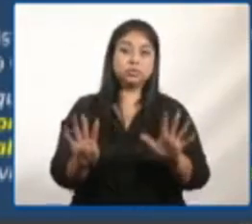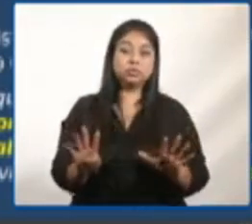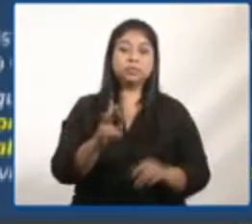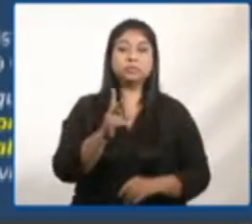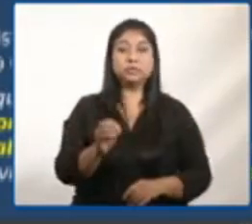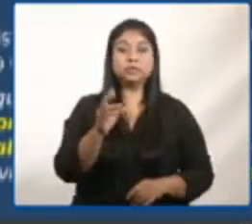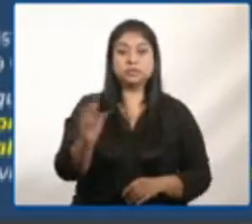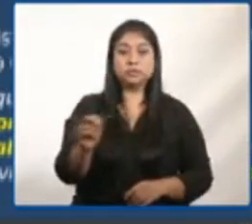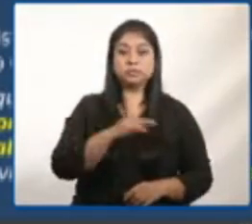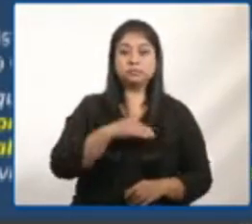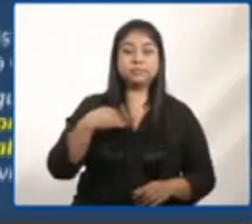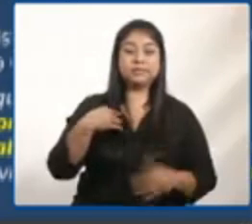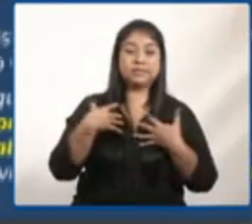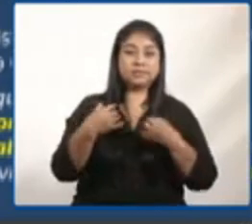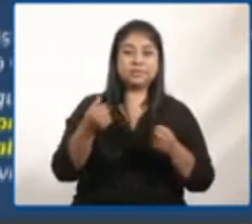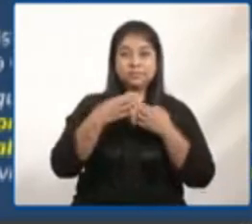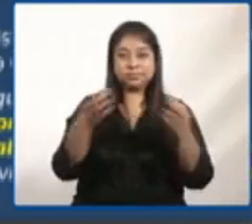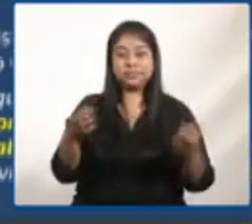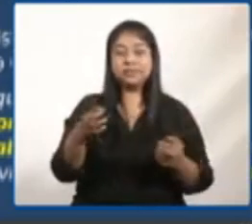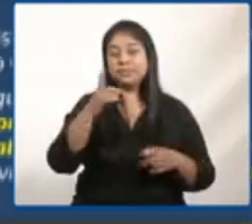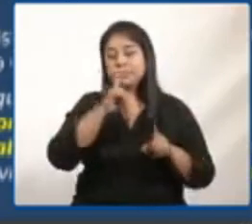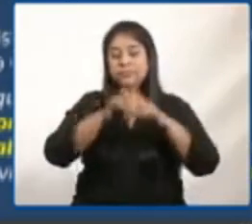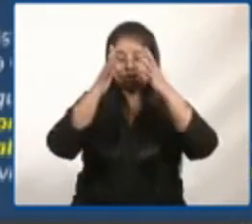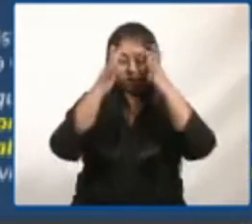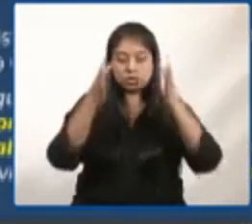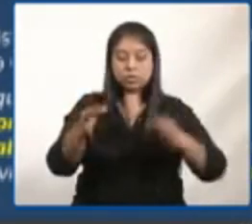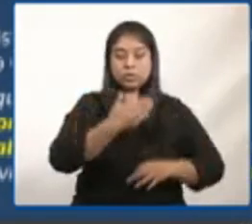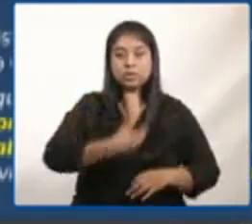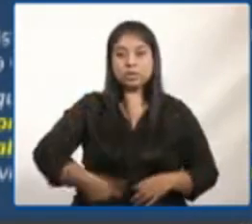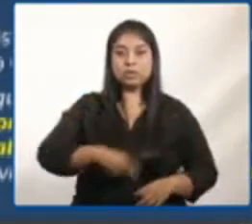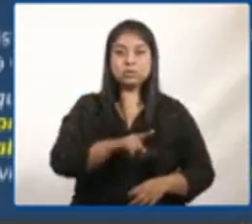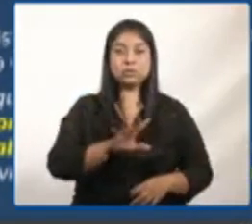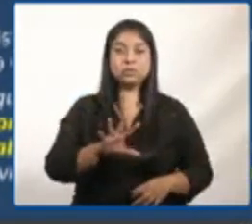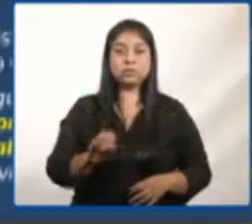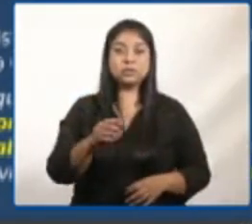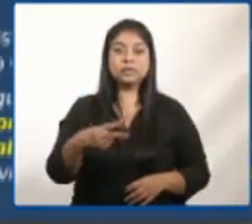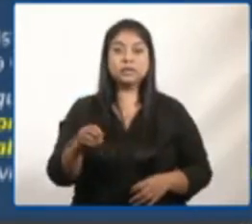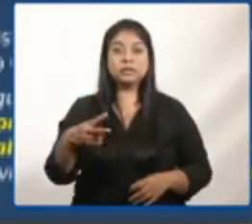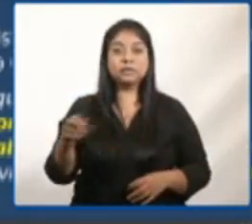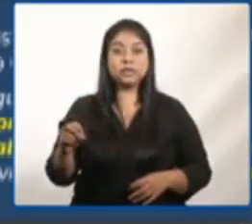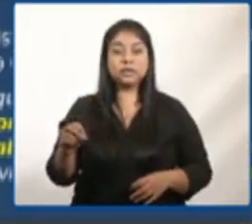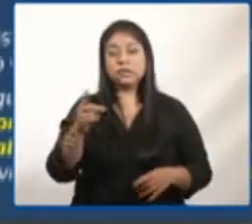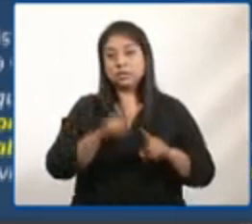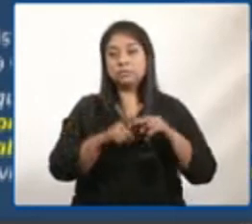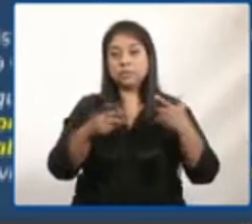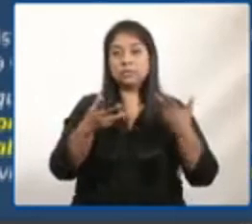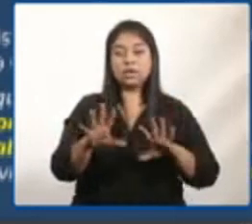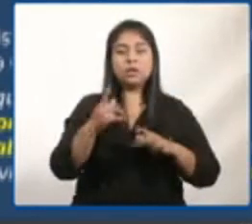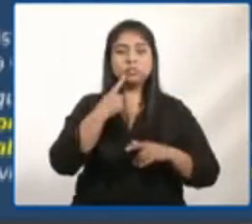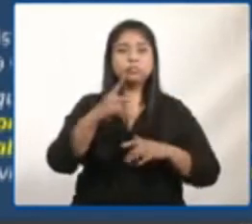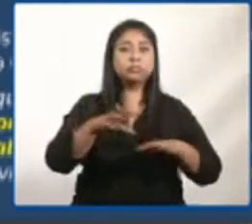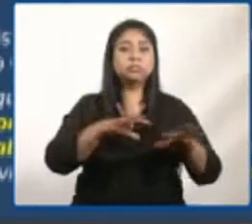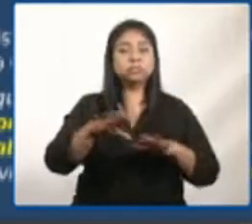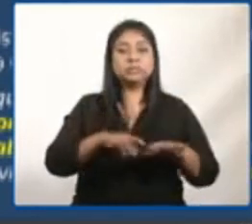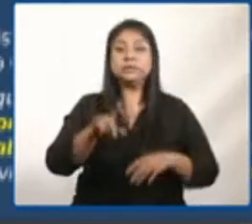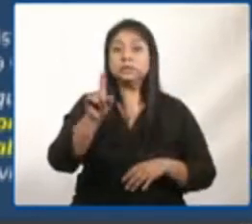229-2020 del Ministerio de Salud Pública y el acuerdo gubernativo 150-2020, que establece que las actividades